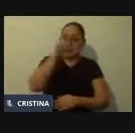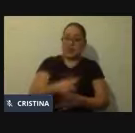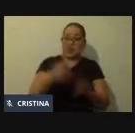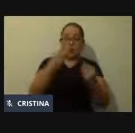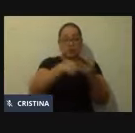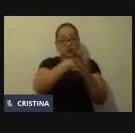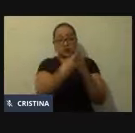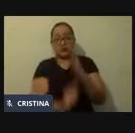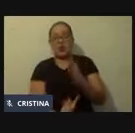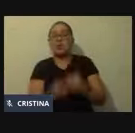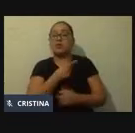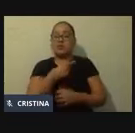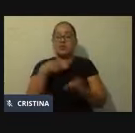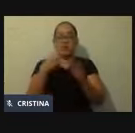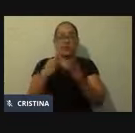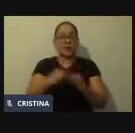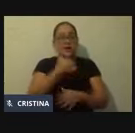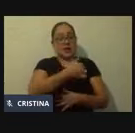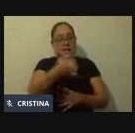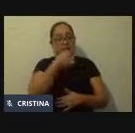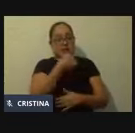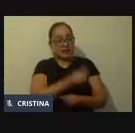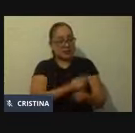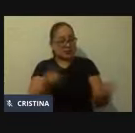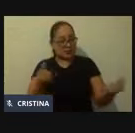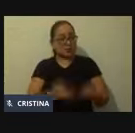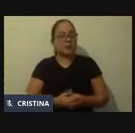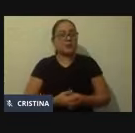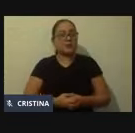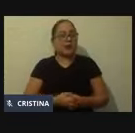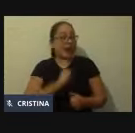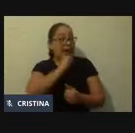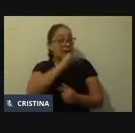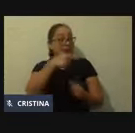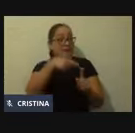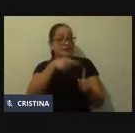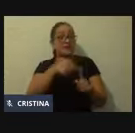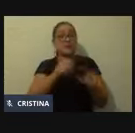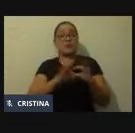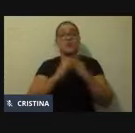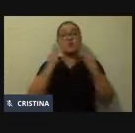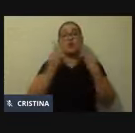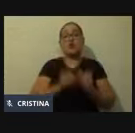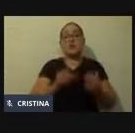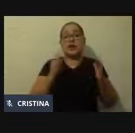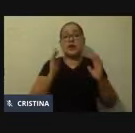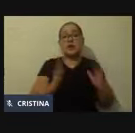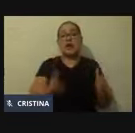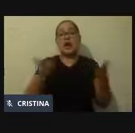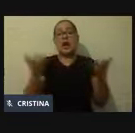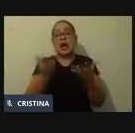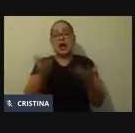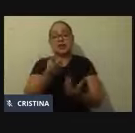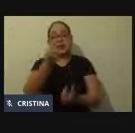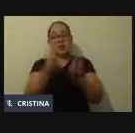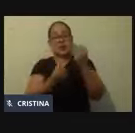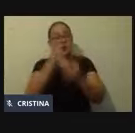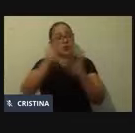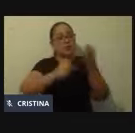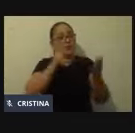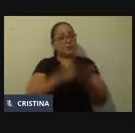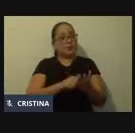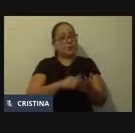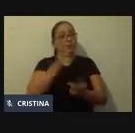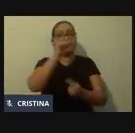tiene que pasar. Ese ritual que tiene que pasar son las medidas que ya están publicadas por algunas instancias de las